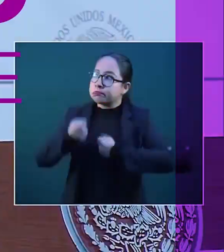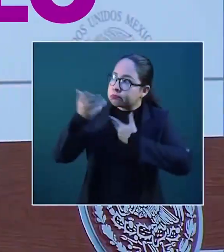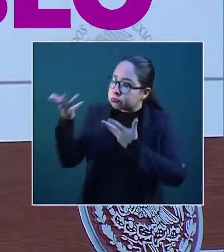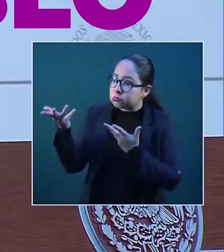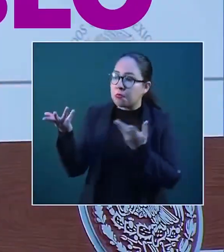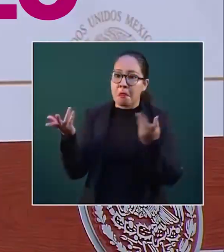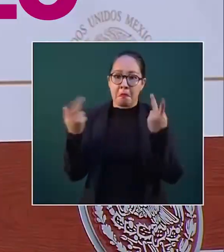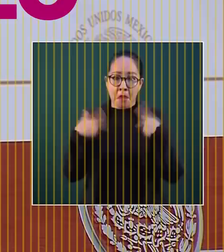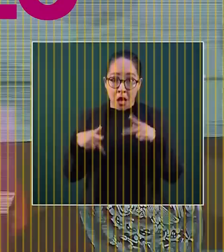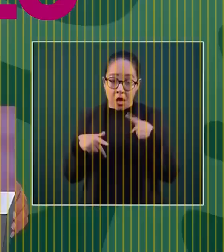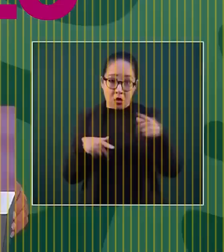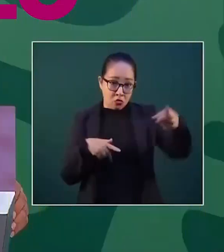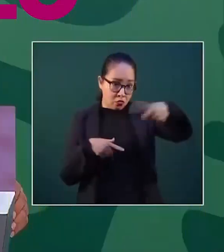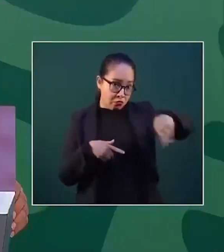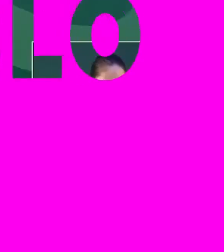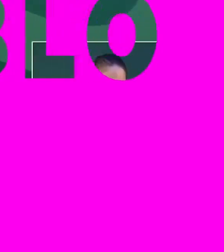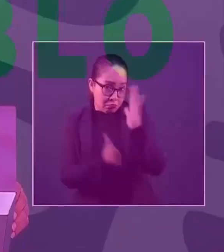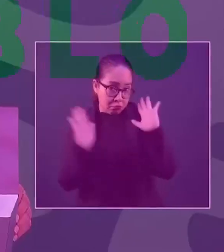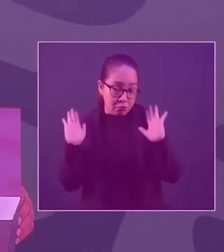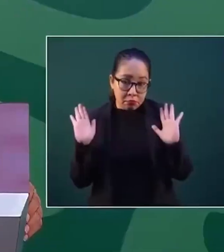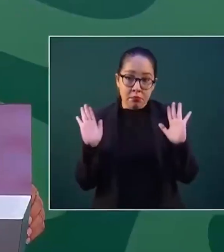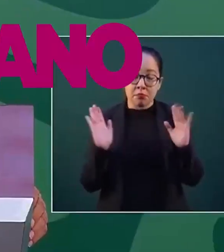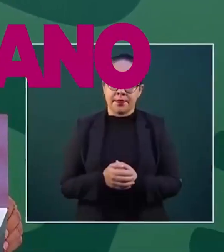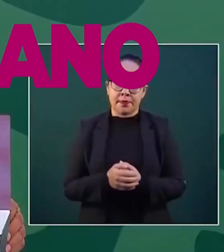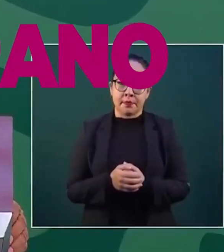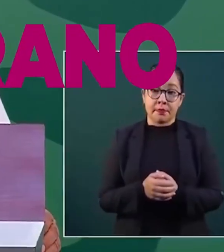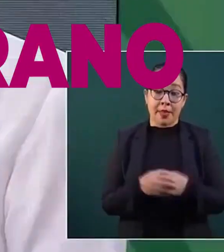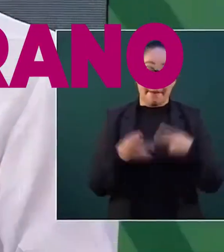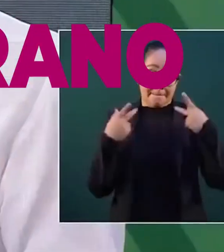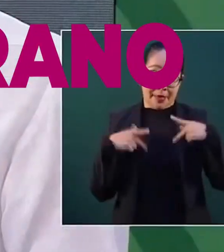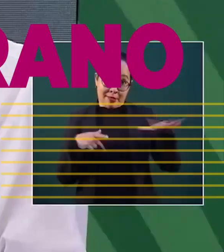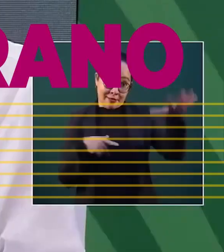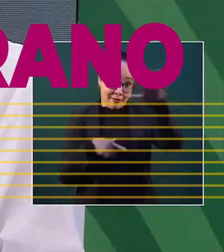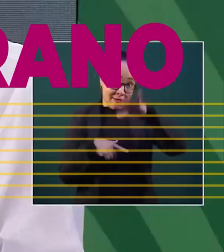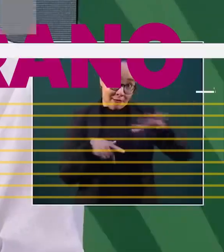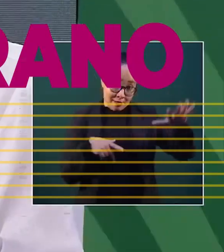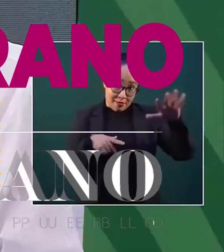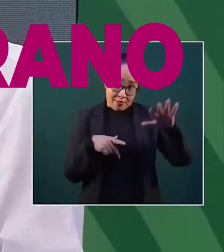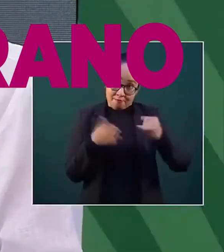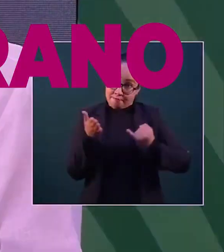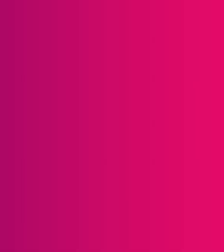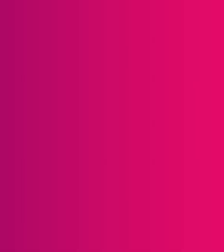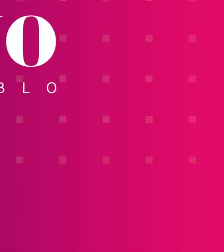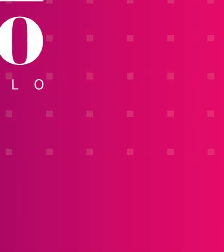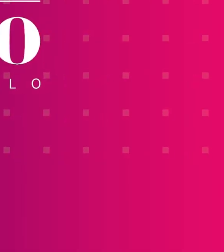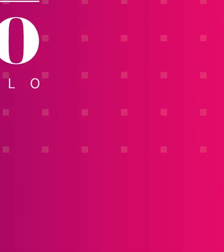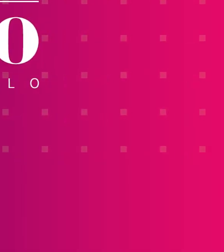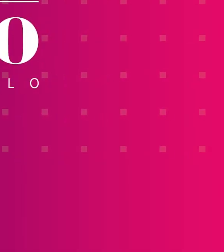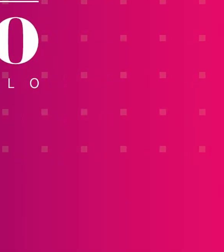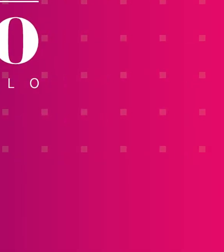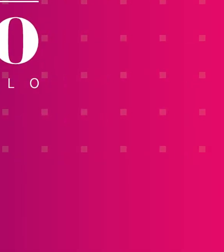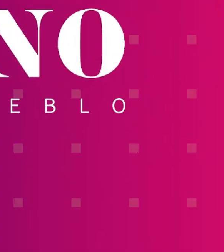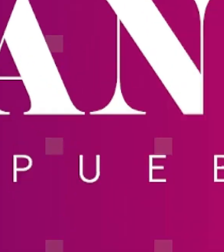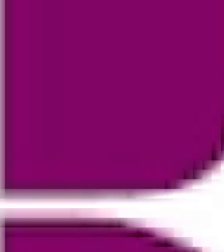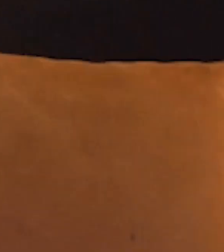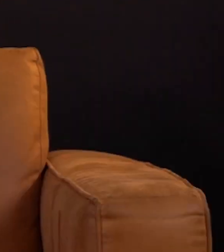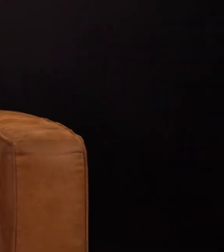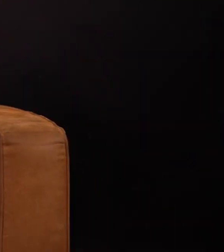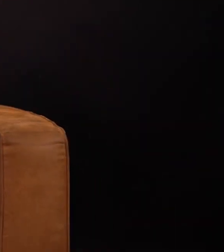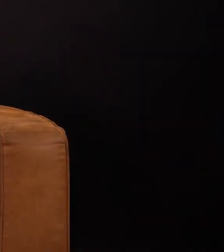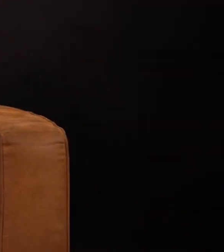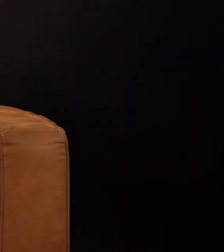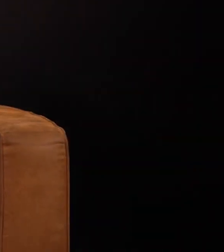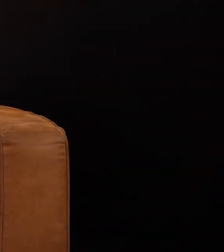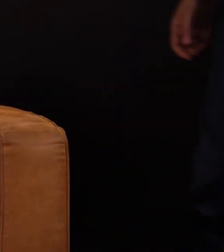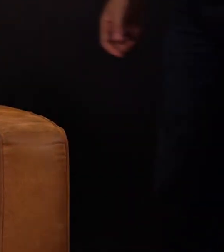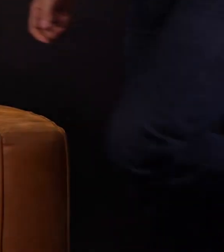aceptar de que el pueblo pone y el pueblo quita, y el pueblo es el soberano, es el que manda.